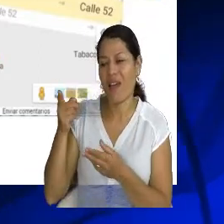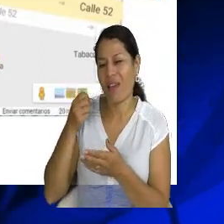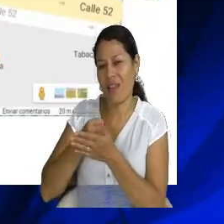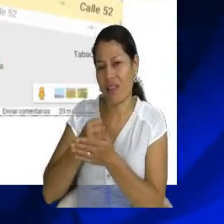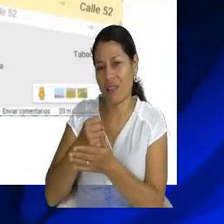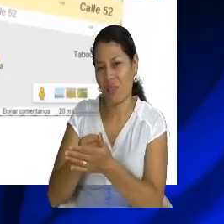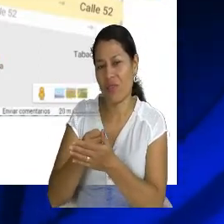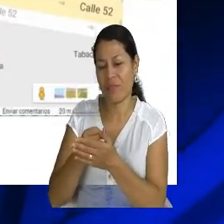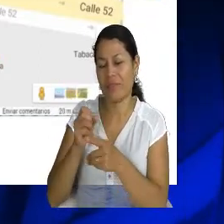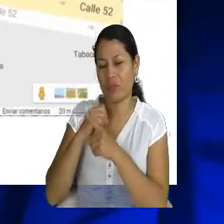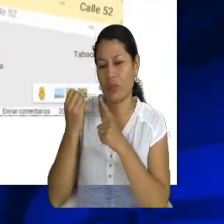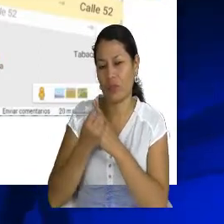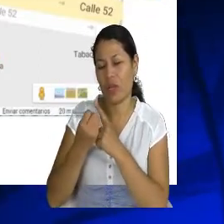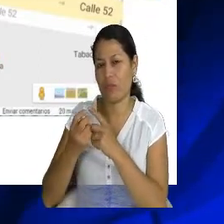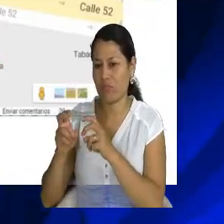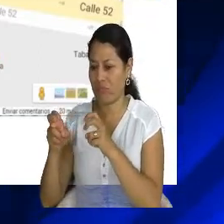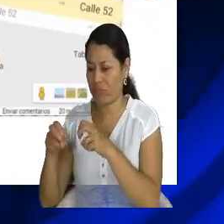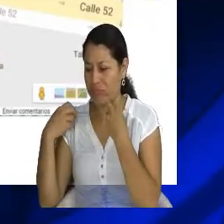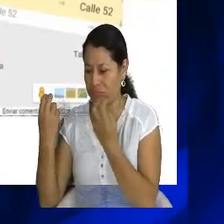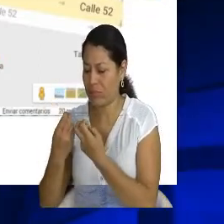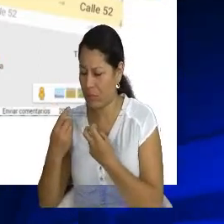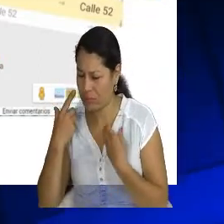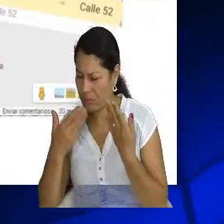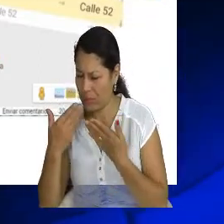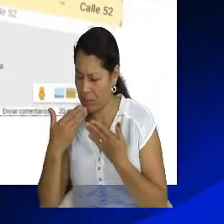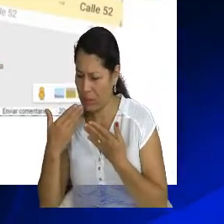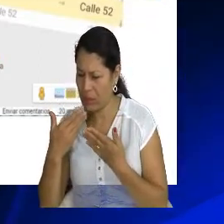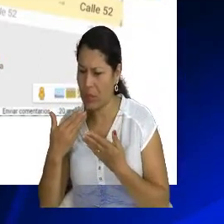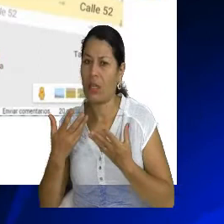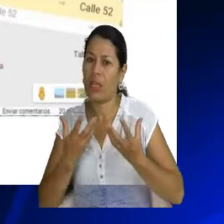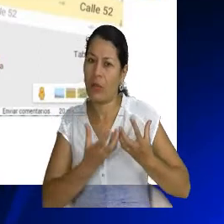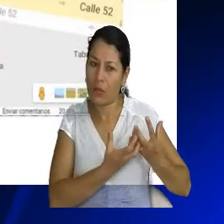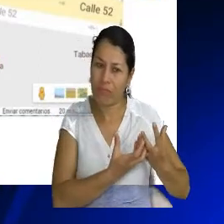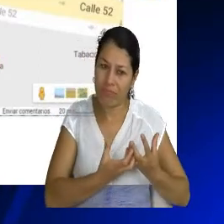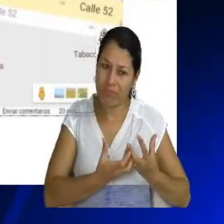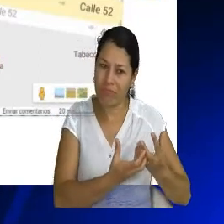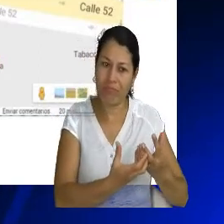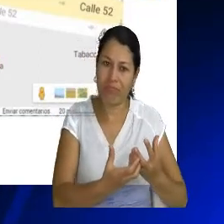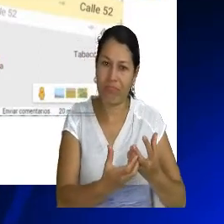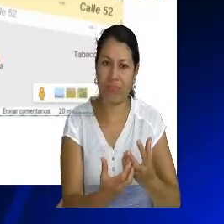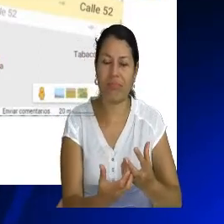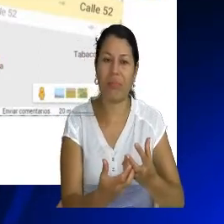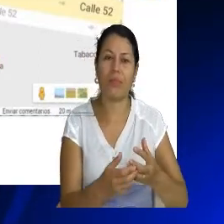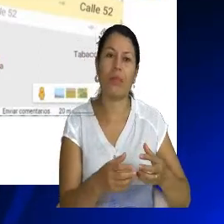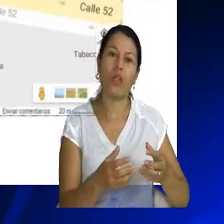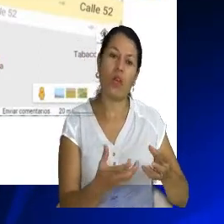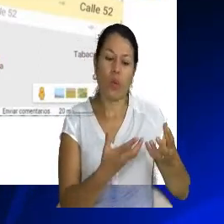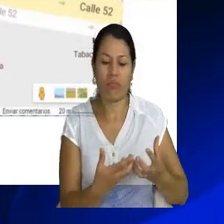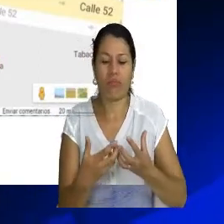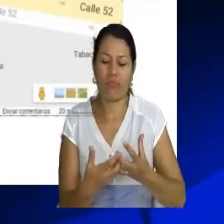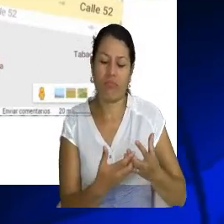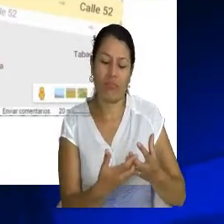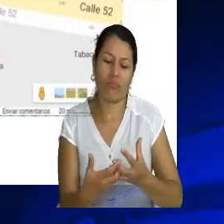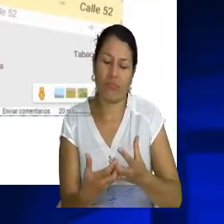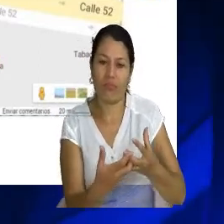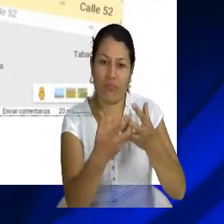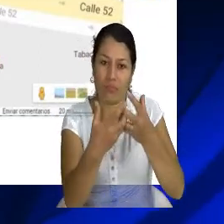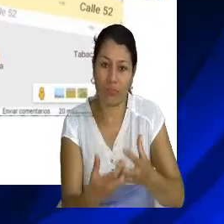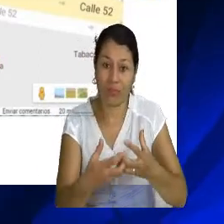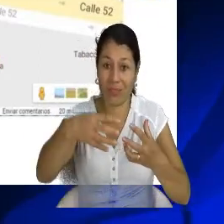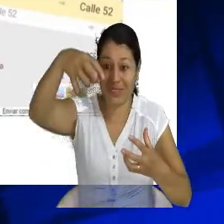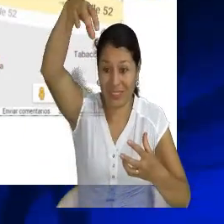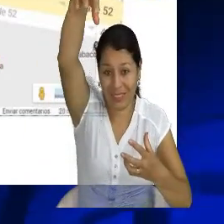hicimos el análisis con las bandas. Ellos esperan hasta llegar a la tarima para poder hacer el acto. Sí, su espectáculo, porque muchos de ellos son un espectáculo, una maravilla. ¿Y